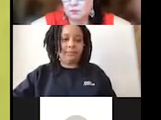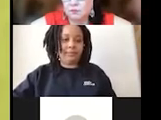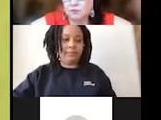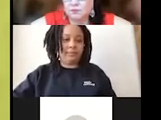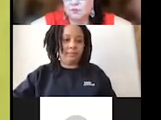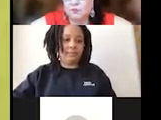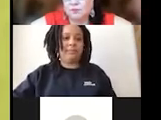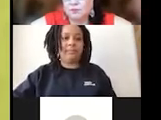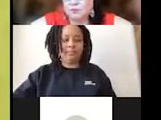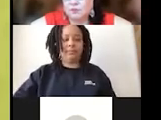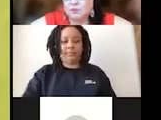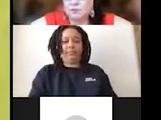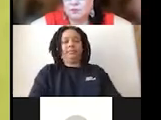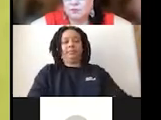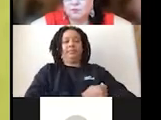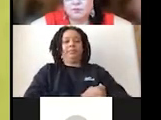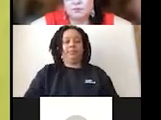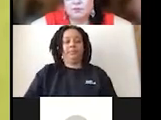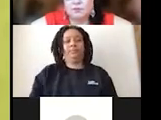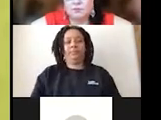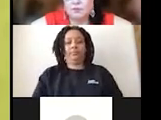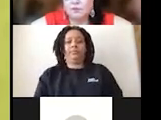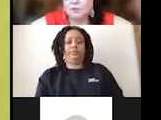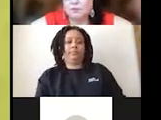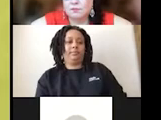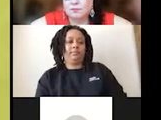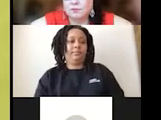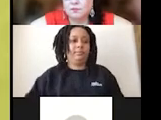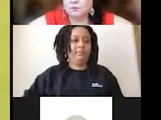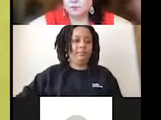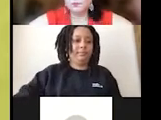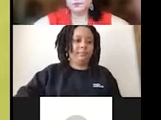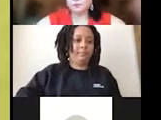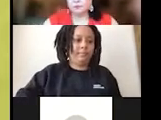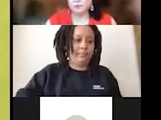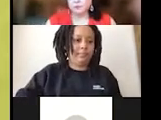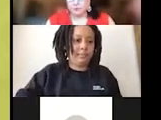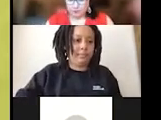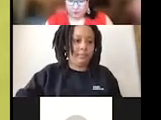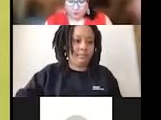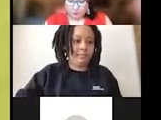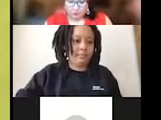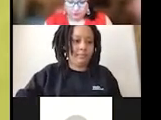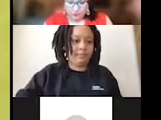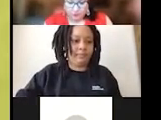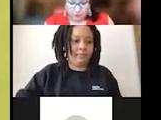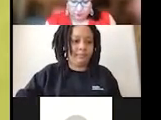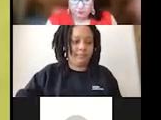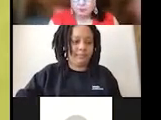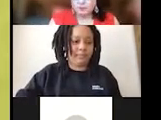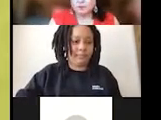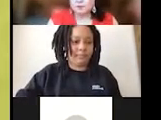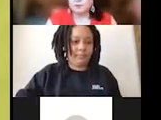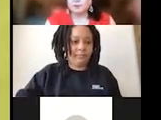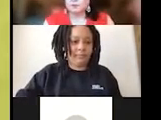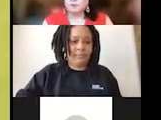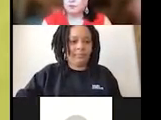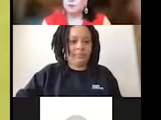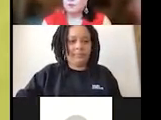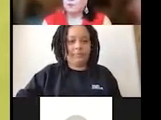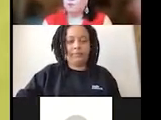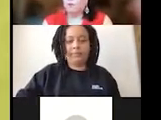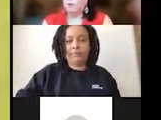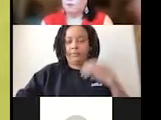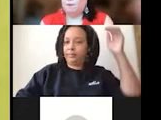en lo que creen están fácil quedarse en sus creencias que no quieren tomar en cuenta otras perspectivas